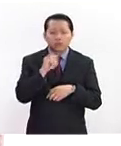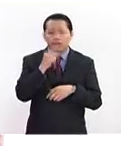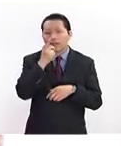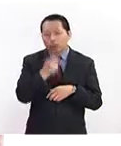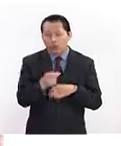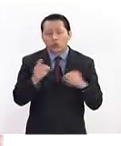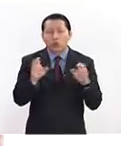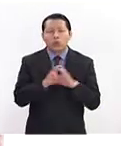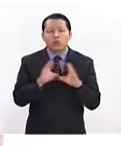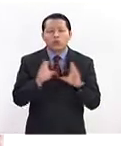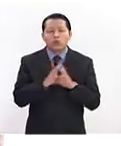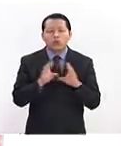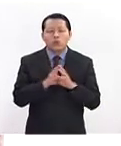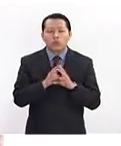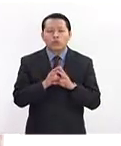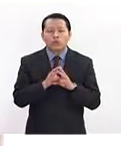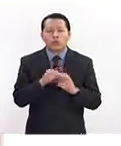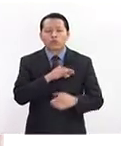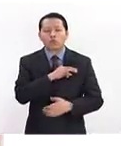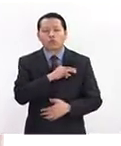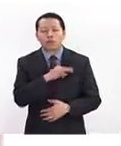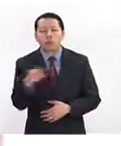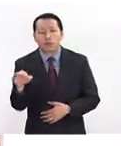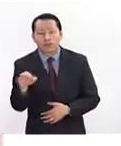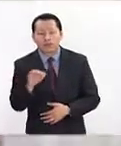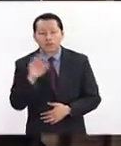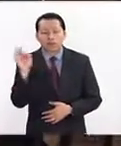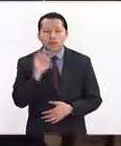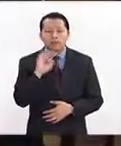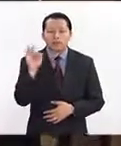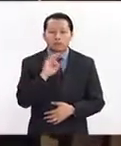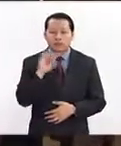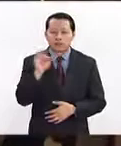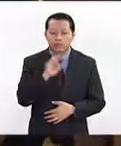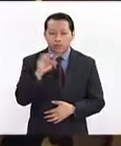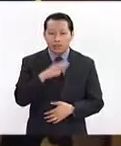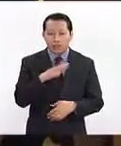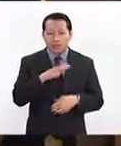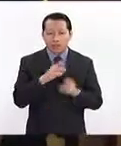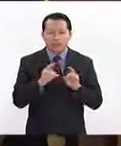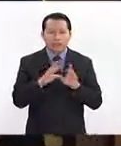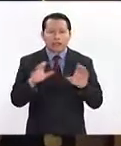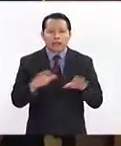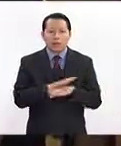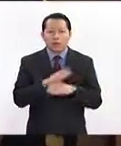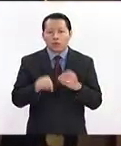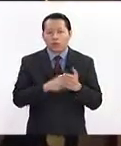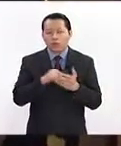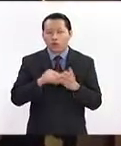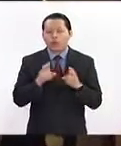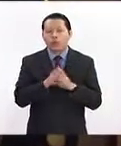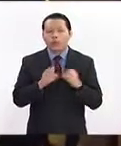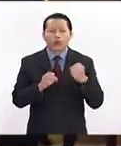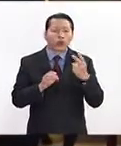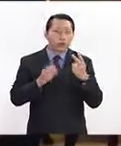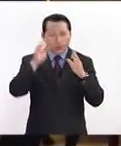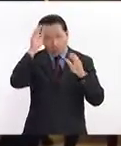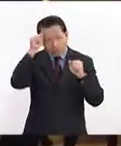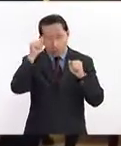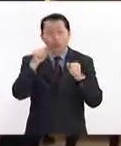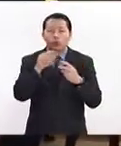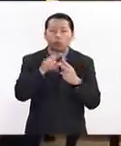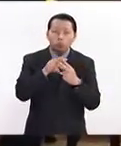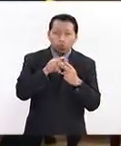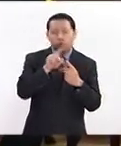dijo que podría en algún momento cambiar el escenario hacia un espacio de dos acuerdos bilaterales, uno